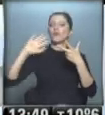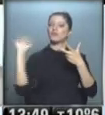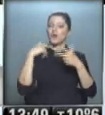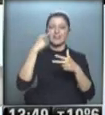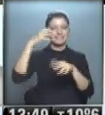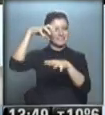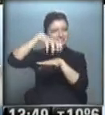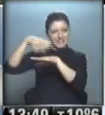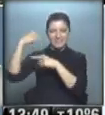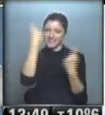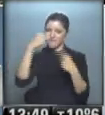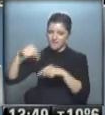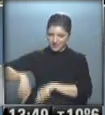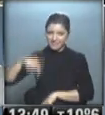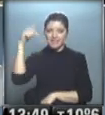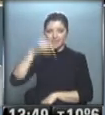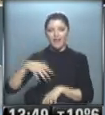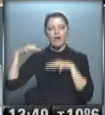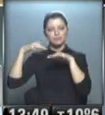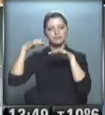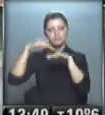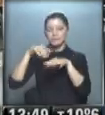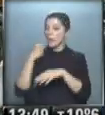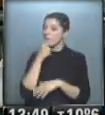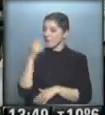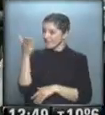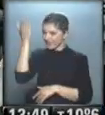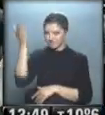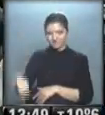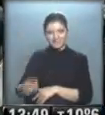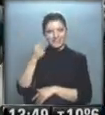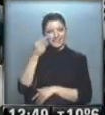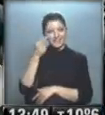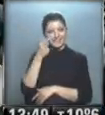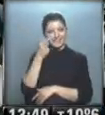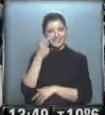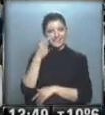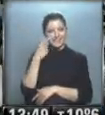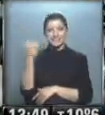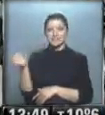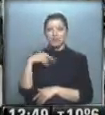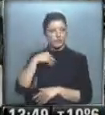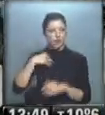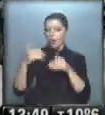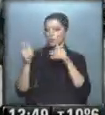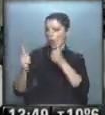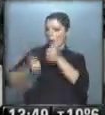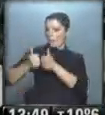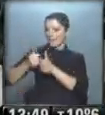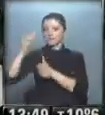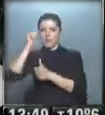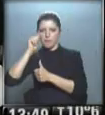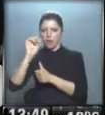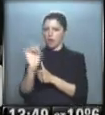intendentes de la zona Acá está el hermano intendente pulti no competimos con mar de plata No